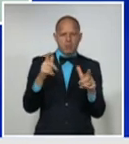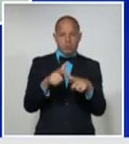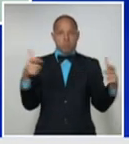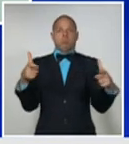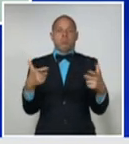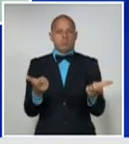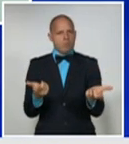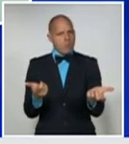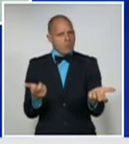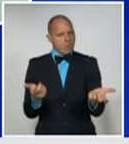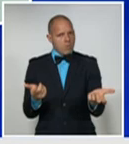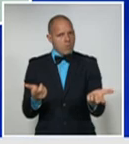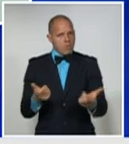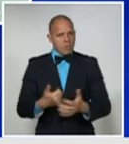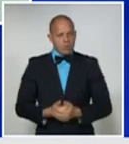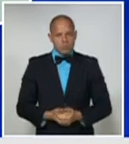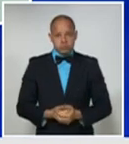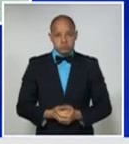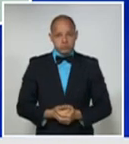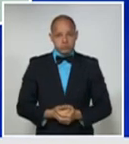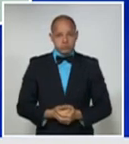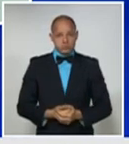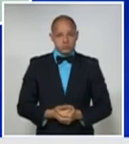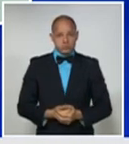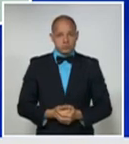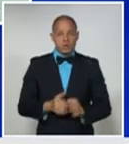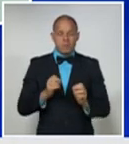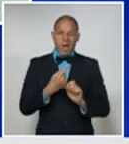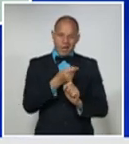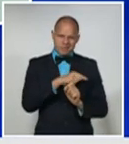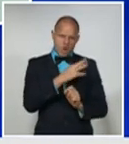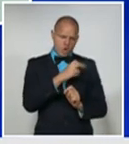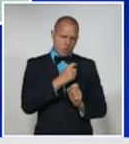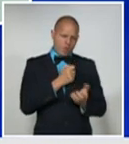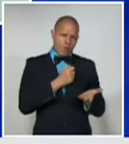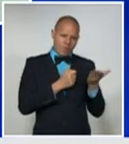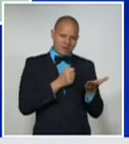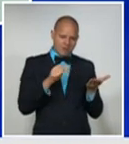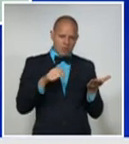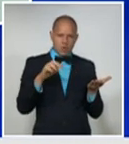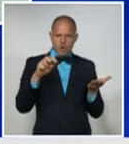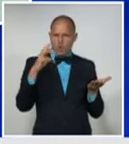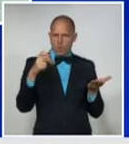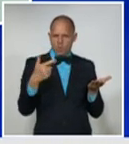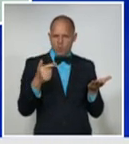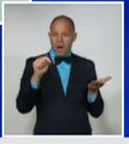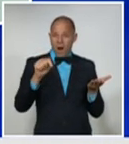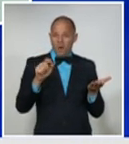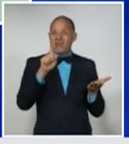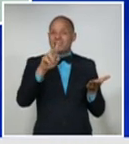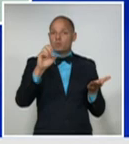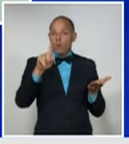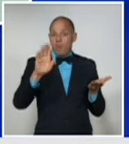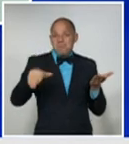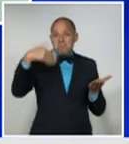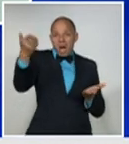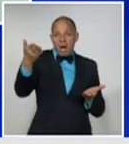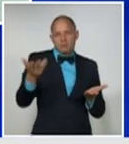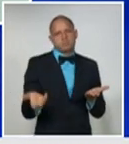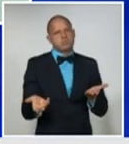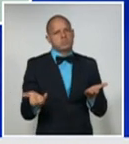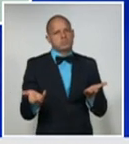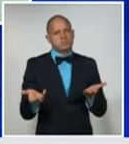esta, incluso 101 más que la jornada anterior, que ya fue una jornada en la cual se vio